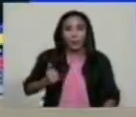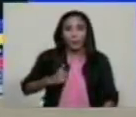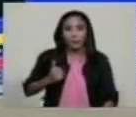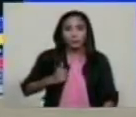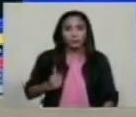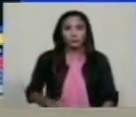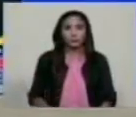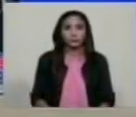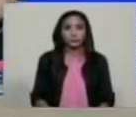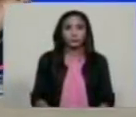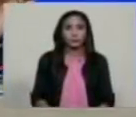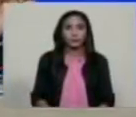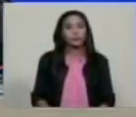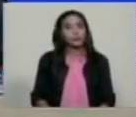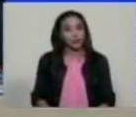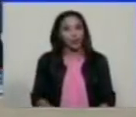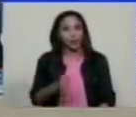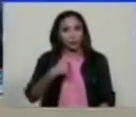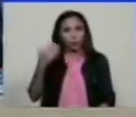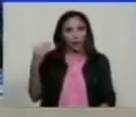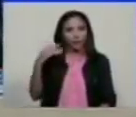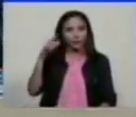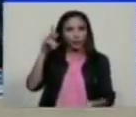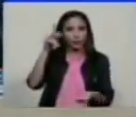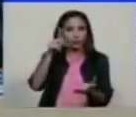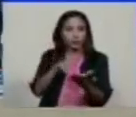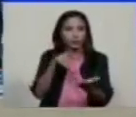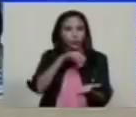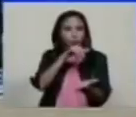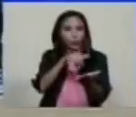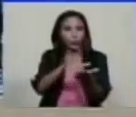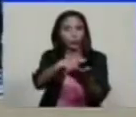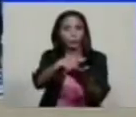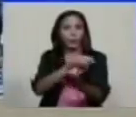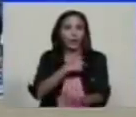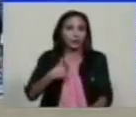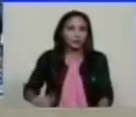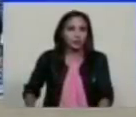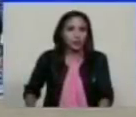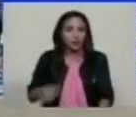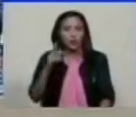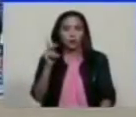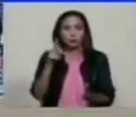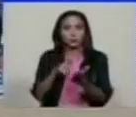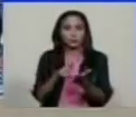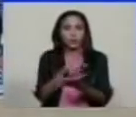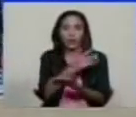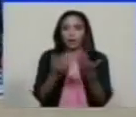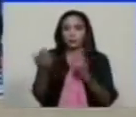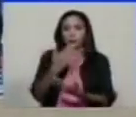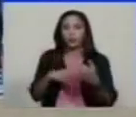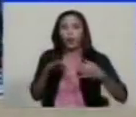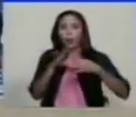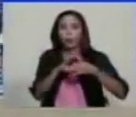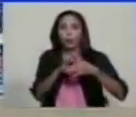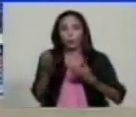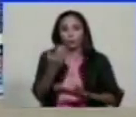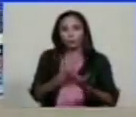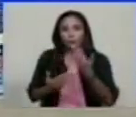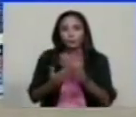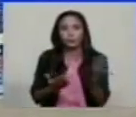Después de una gira exitosa como la que tuve en Beijing, después del fortalecimiento de nuestros lazos humanos,